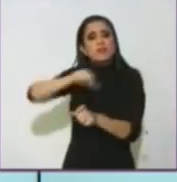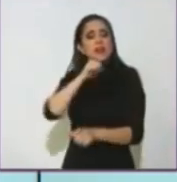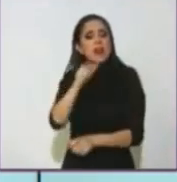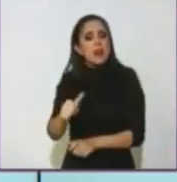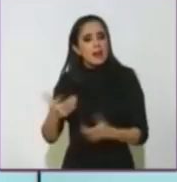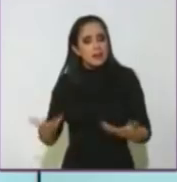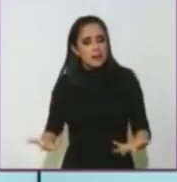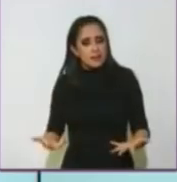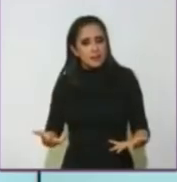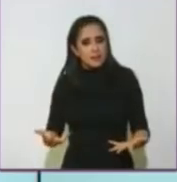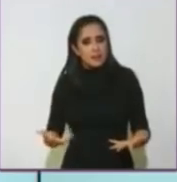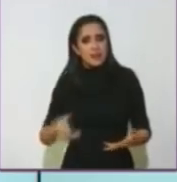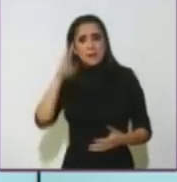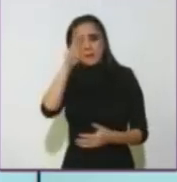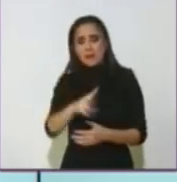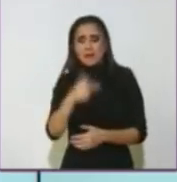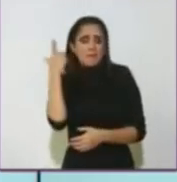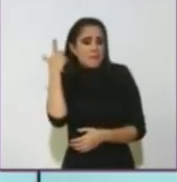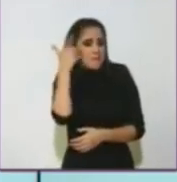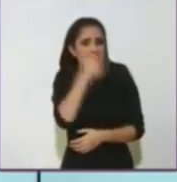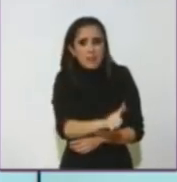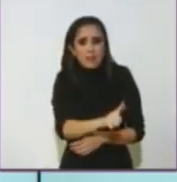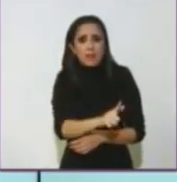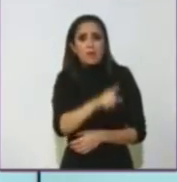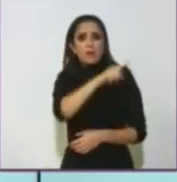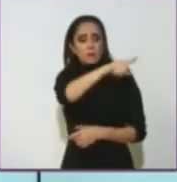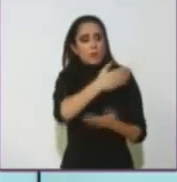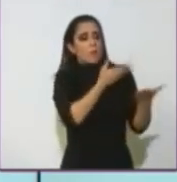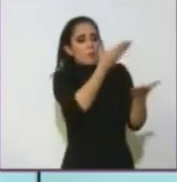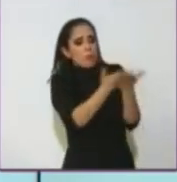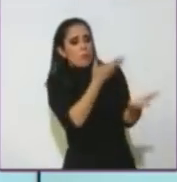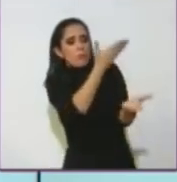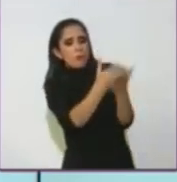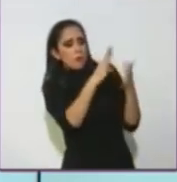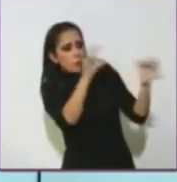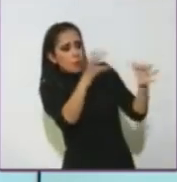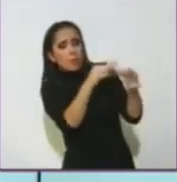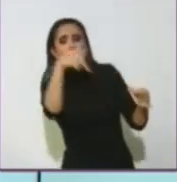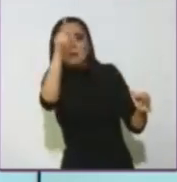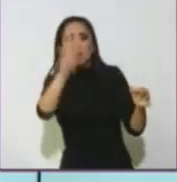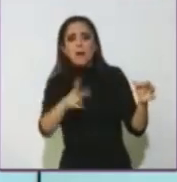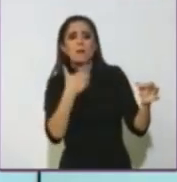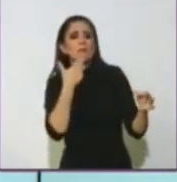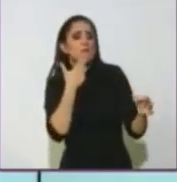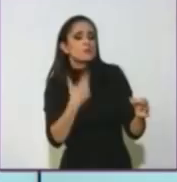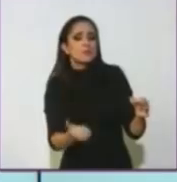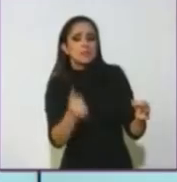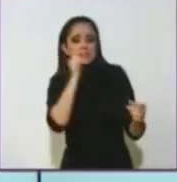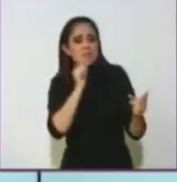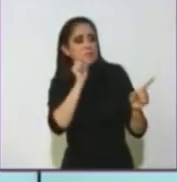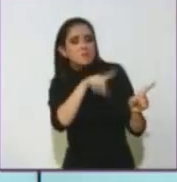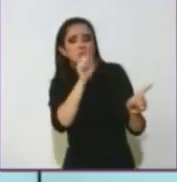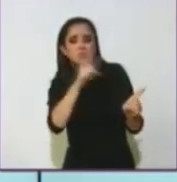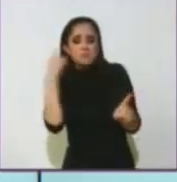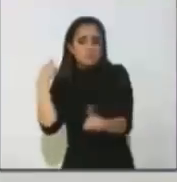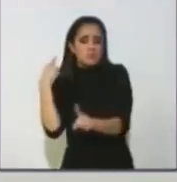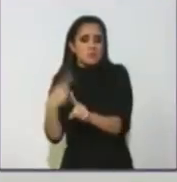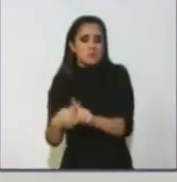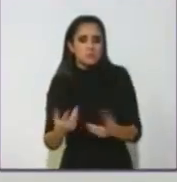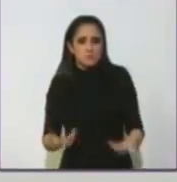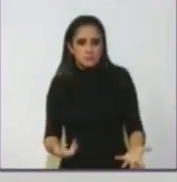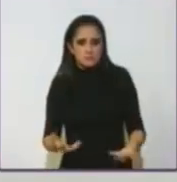es nefasto que vengan a proponer propuestas ineficientes como toda la vida muchas gracias gracias